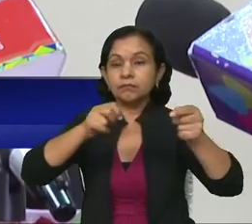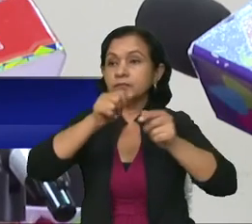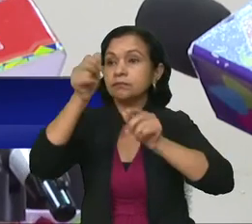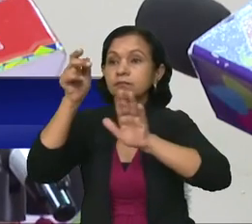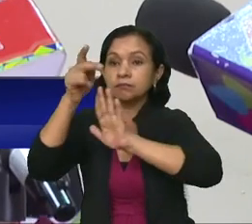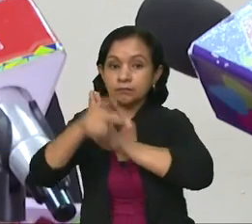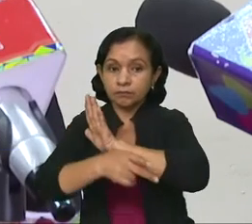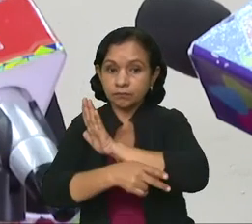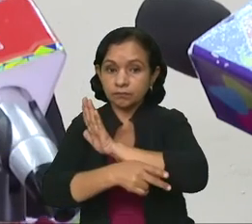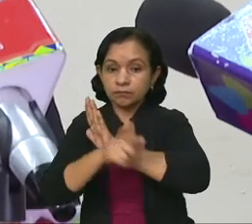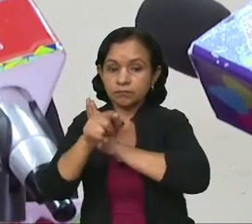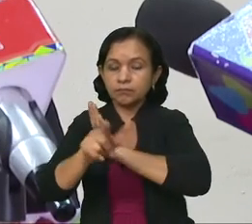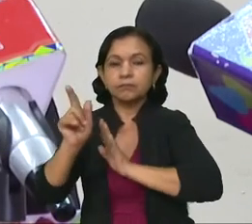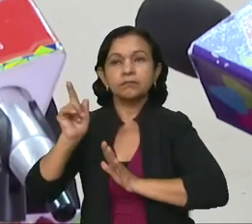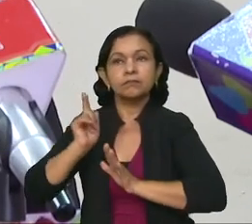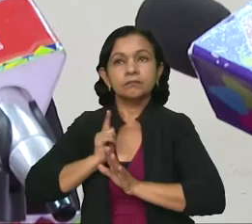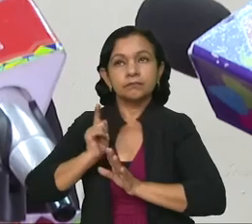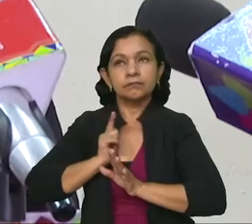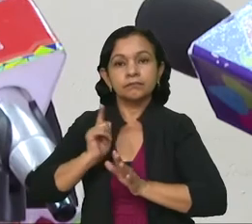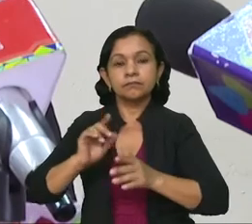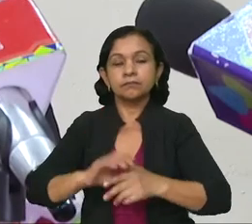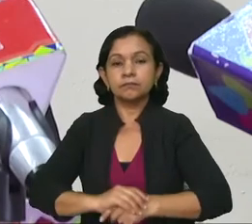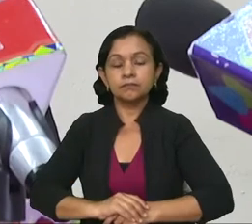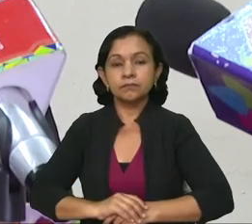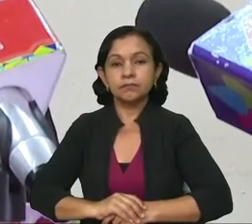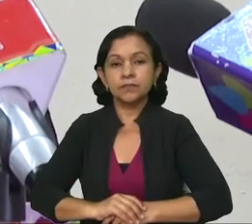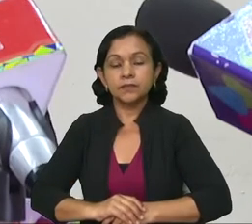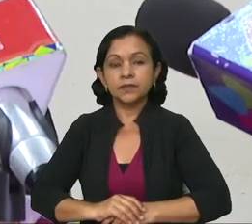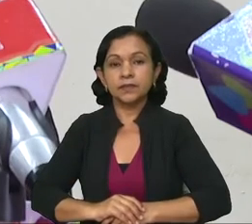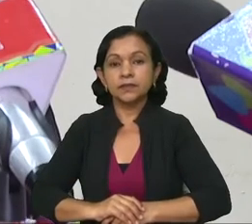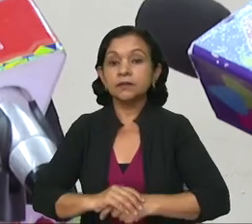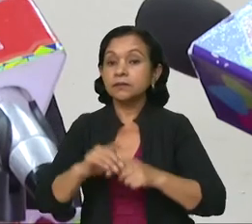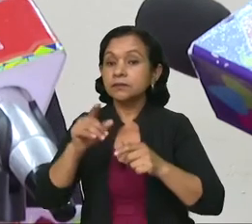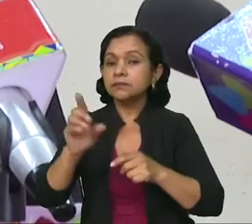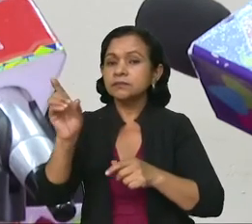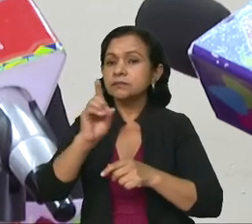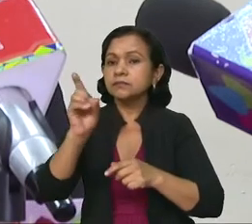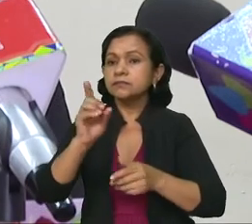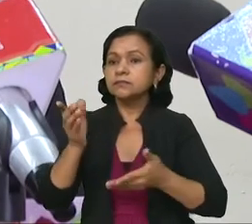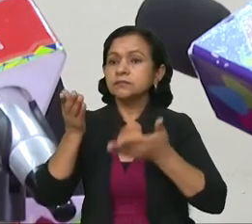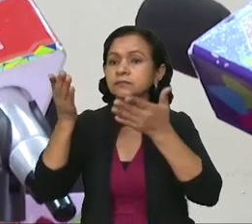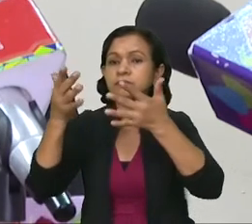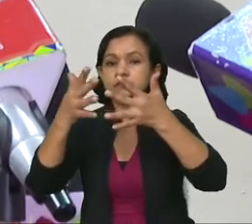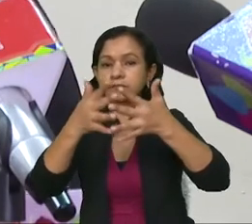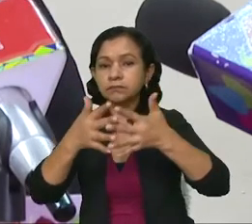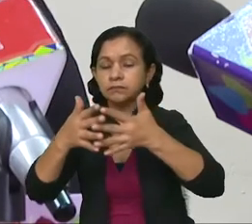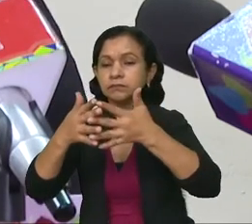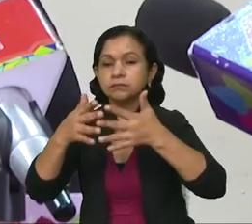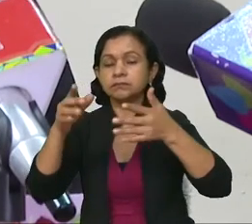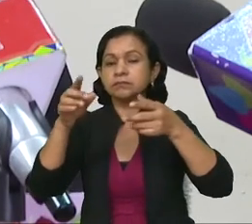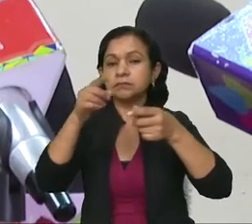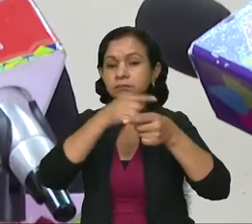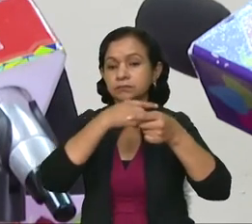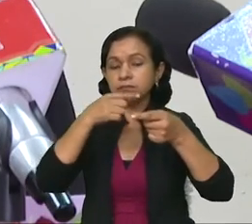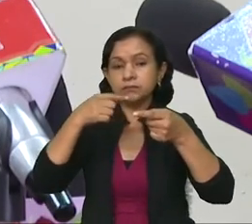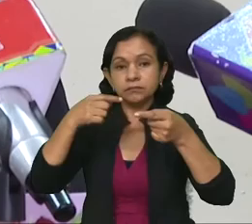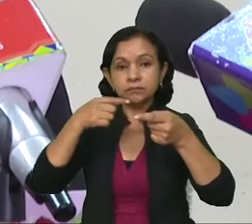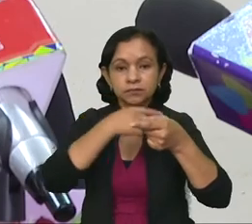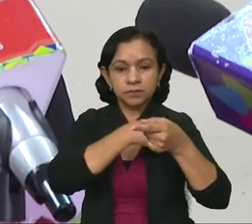este proceso destacamos también que sus destinos son Estados Unidos, Taiwán, China y